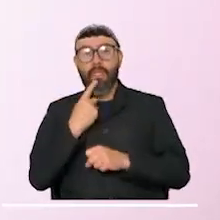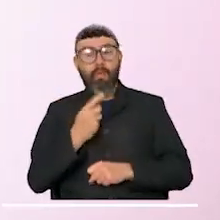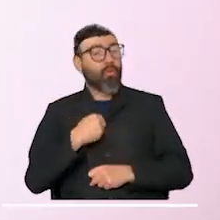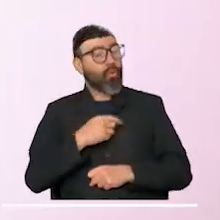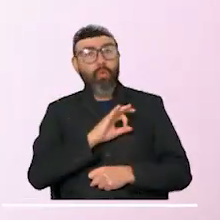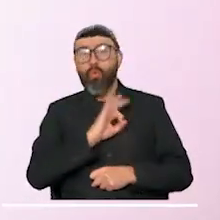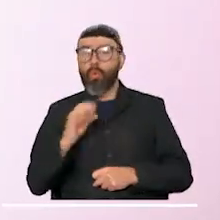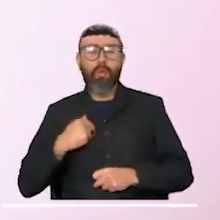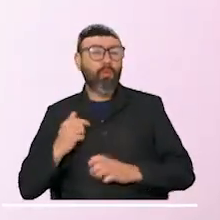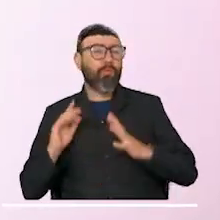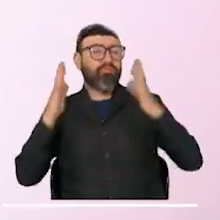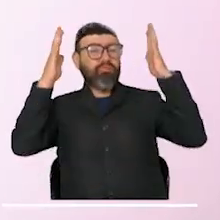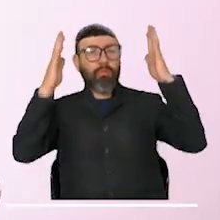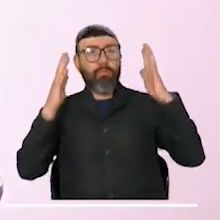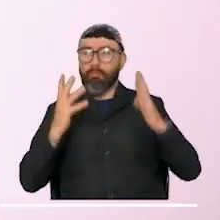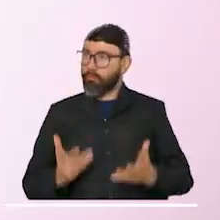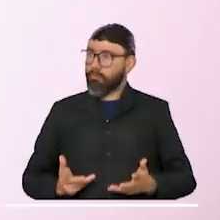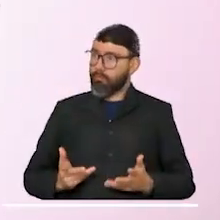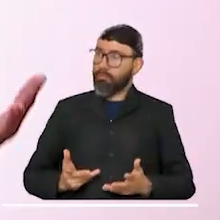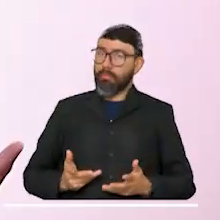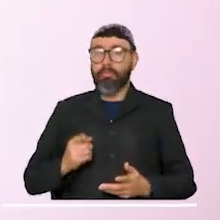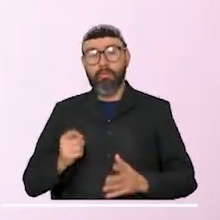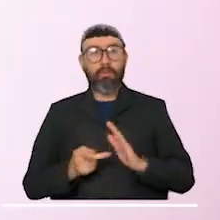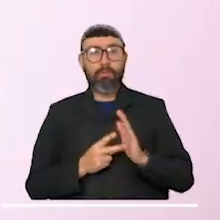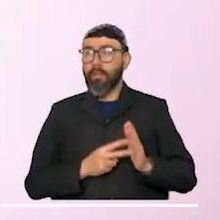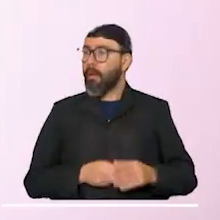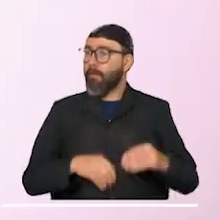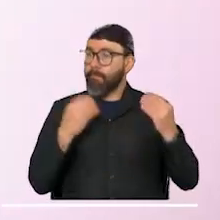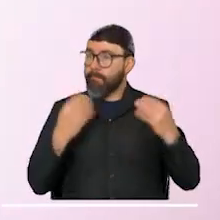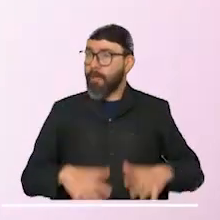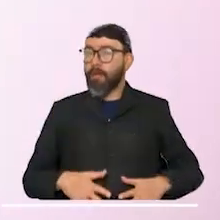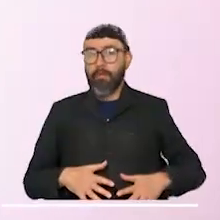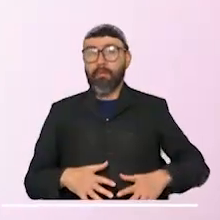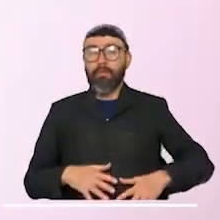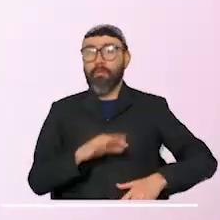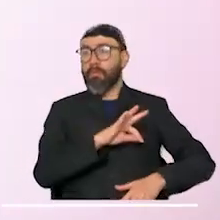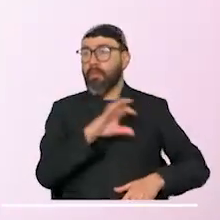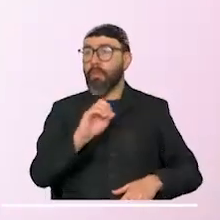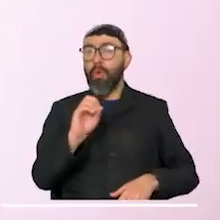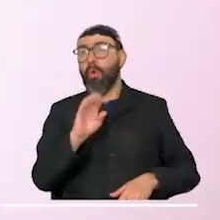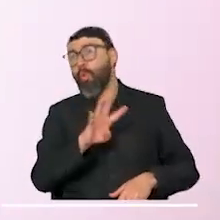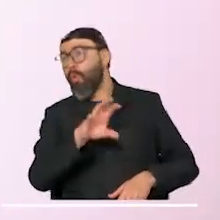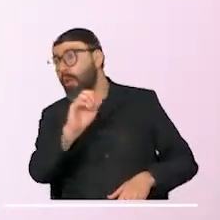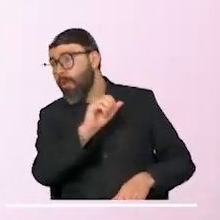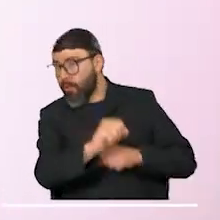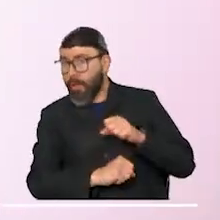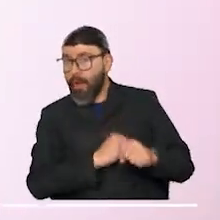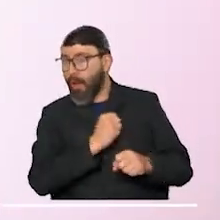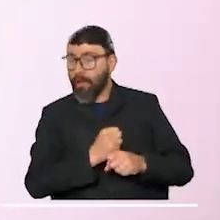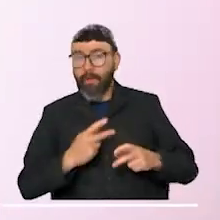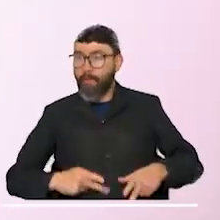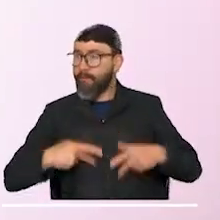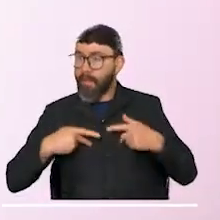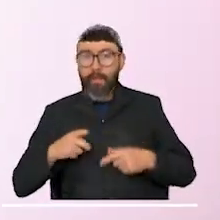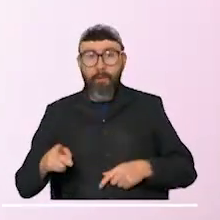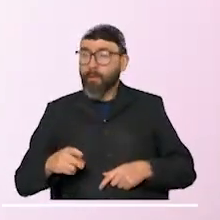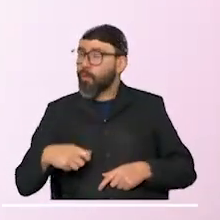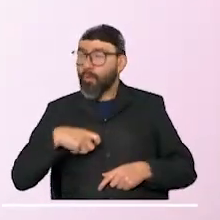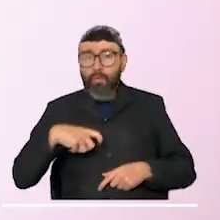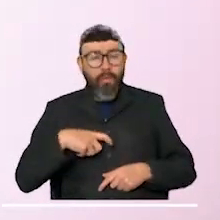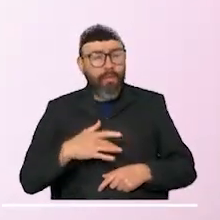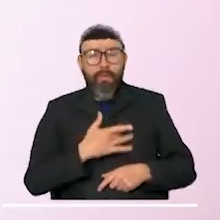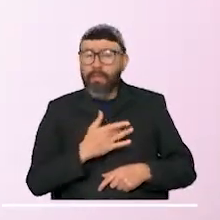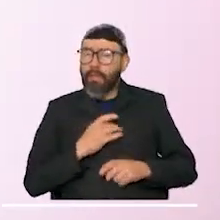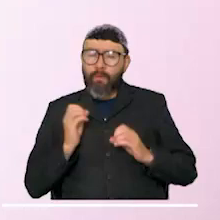un orgasmo entonces realmente uno dice pues pucha han perdido casi 30 40 años de su vida sin poder tener esa sensación máxima